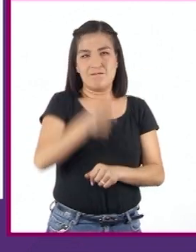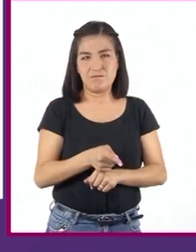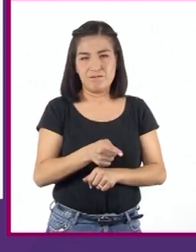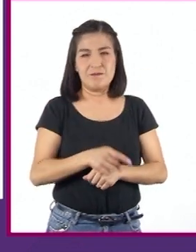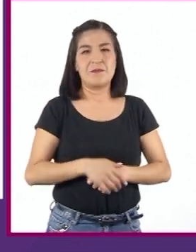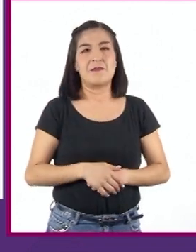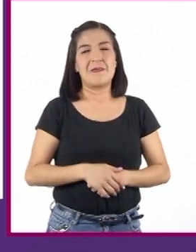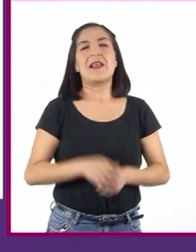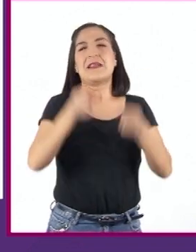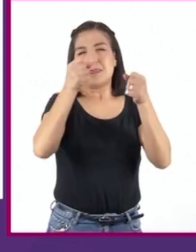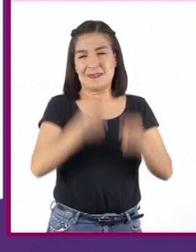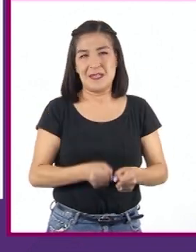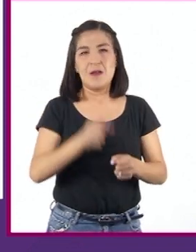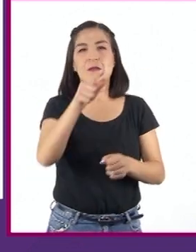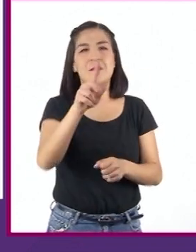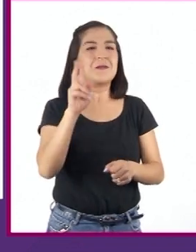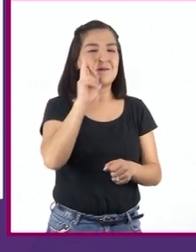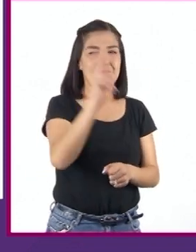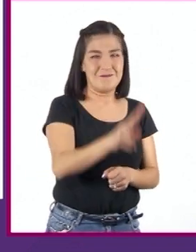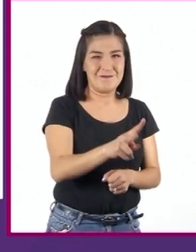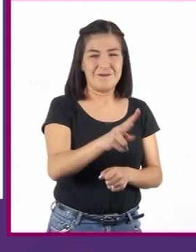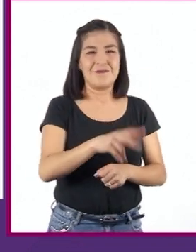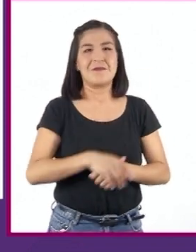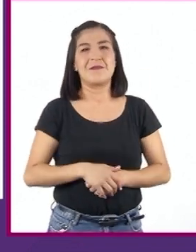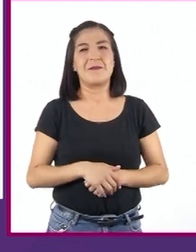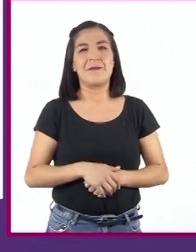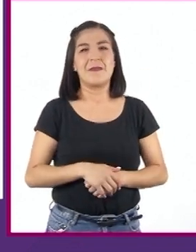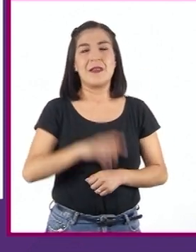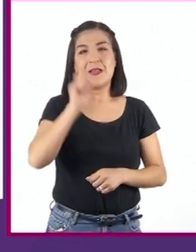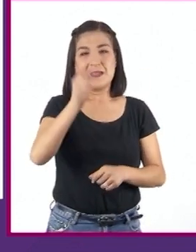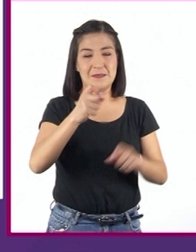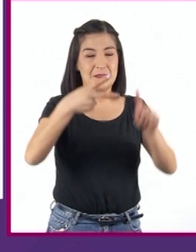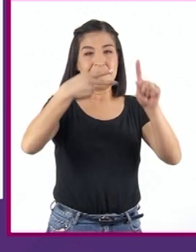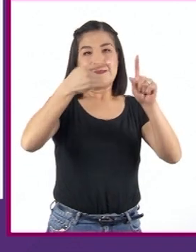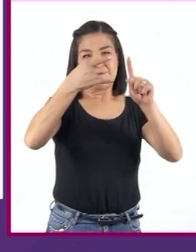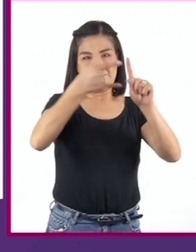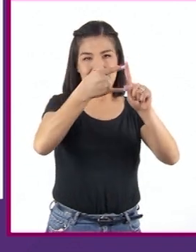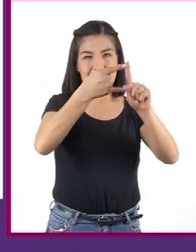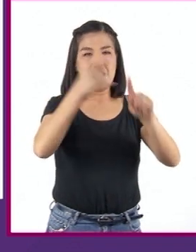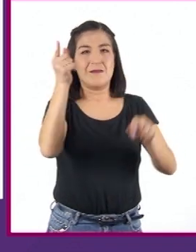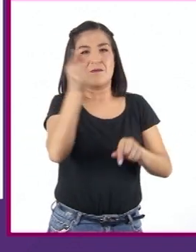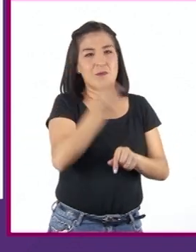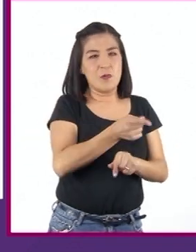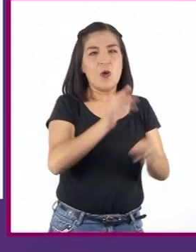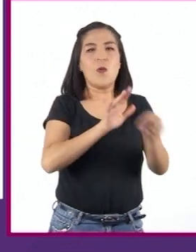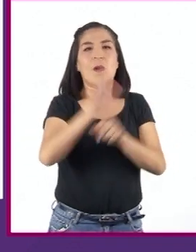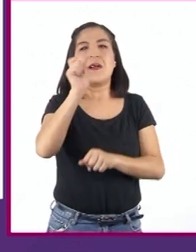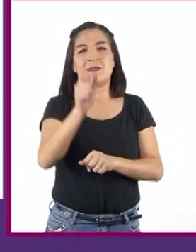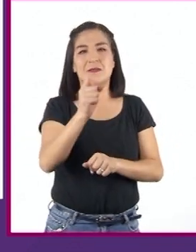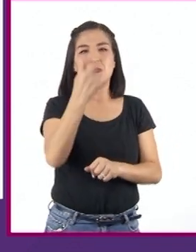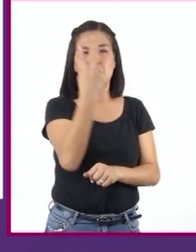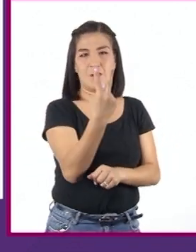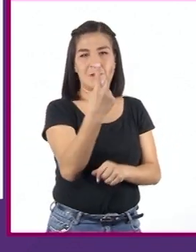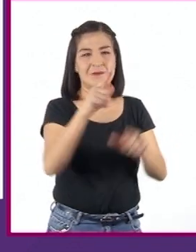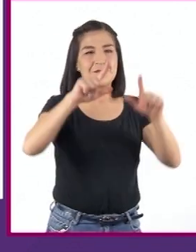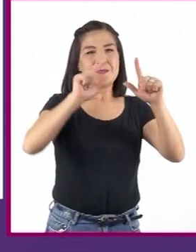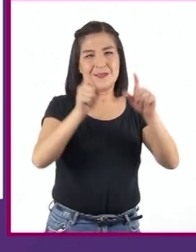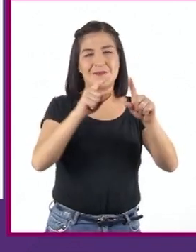Y como seguramente ya pudieron observar, la diagonal del cuadrado lo divide en dos triángulos